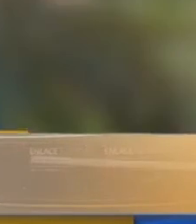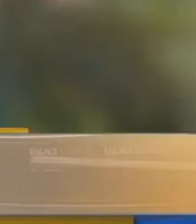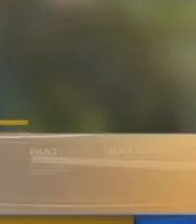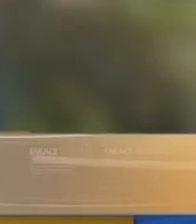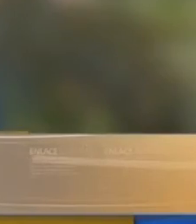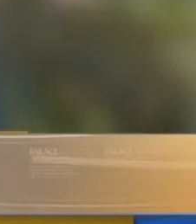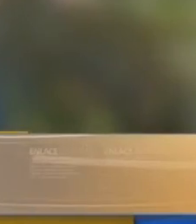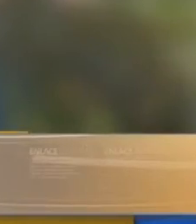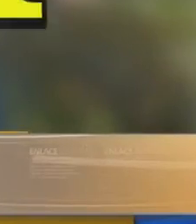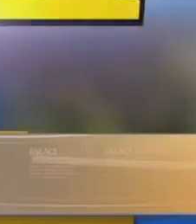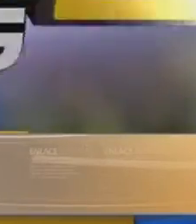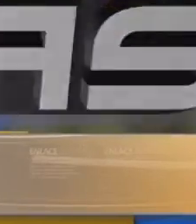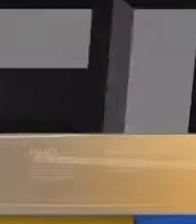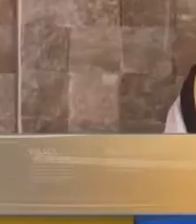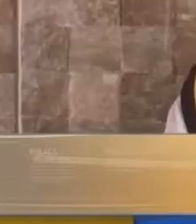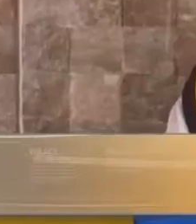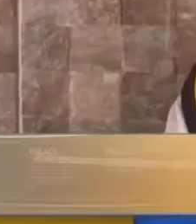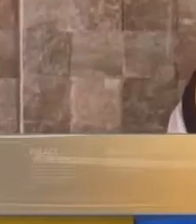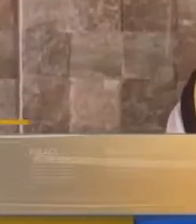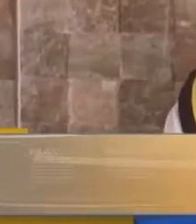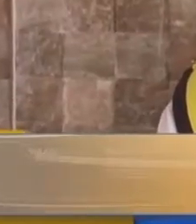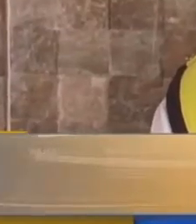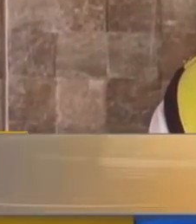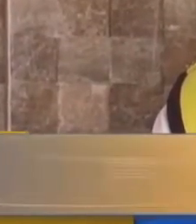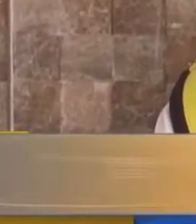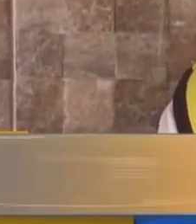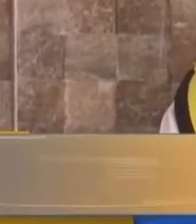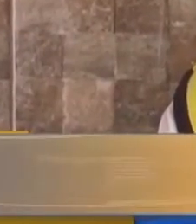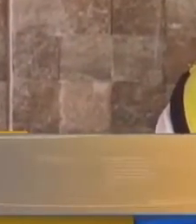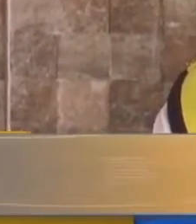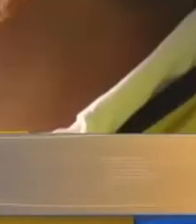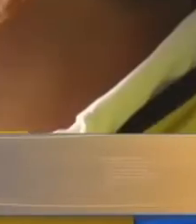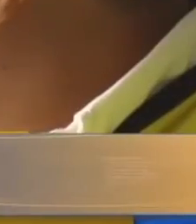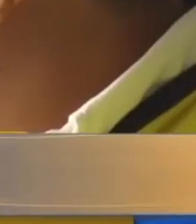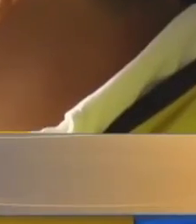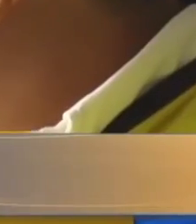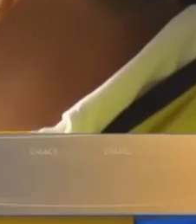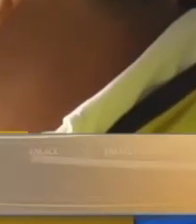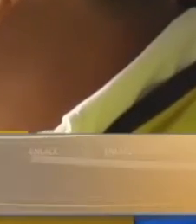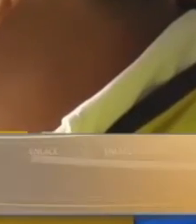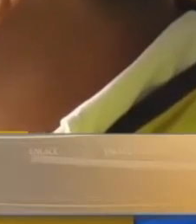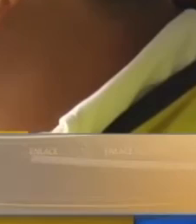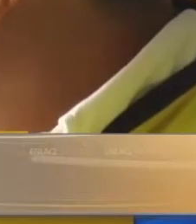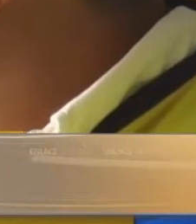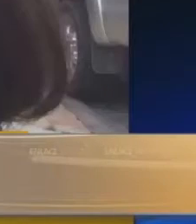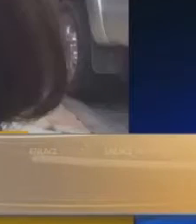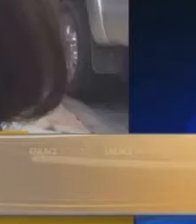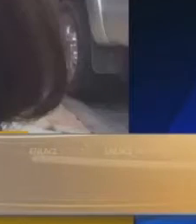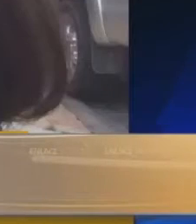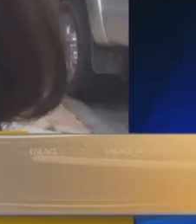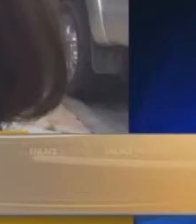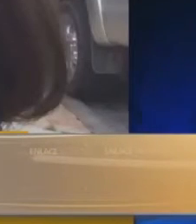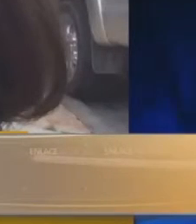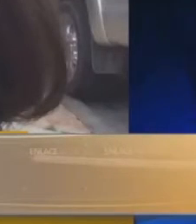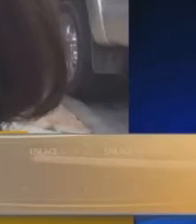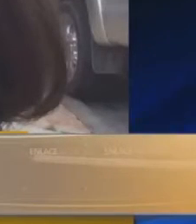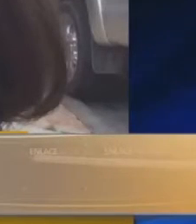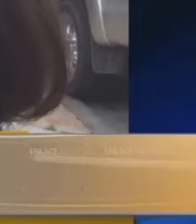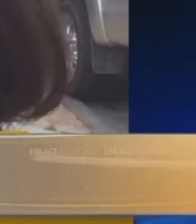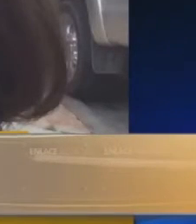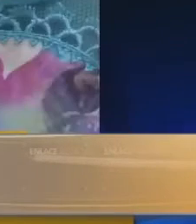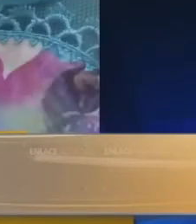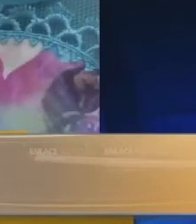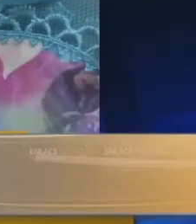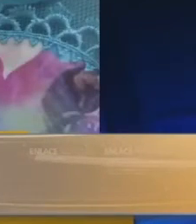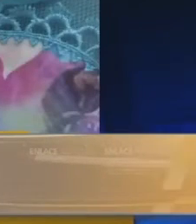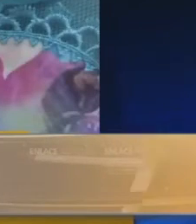en la Escuela Normal Superior Cristo Rey. Mujer denuncia agresión física de su expareja. A pesar de tener medida de protección, según la víctima, las